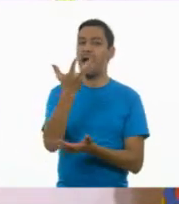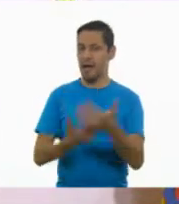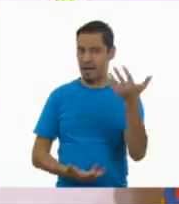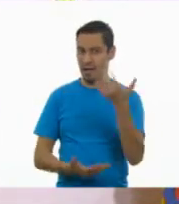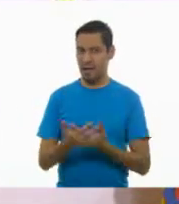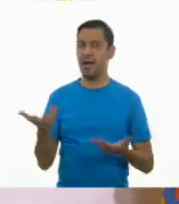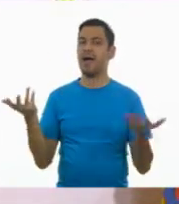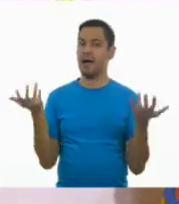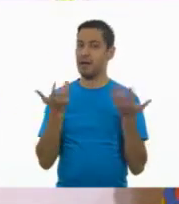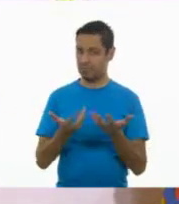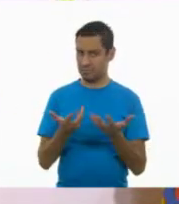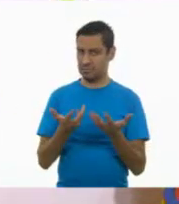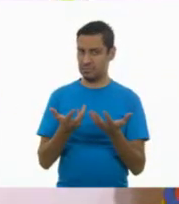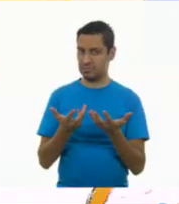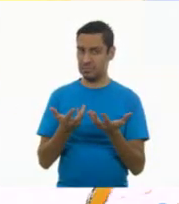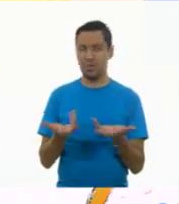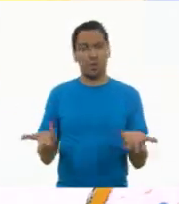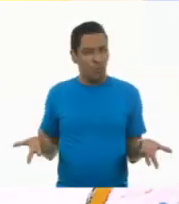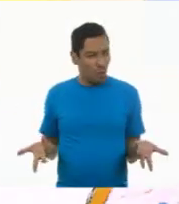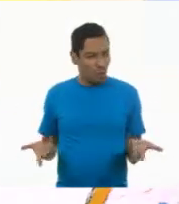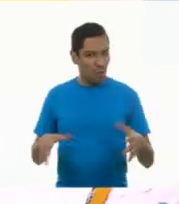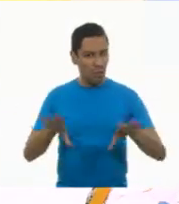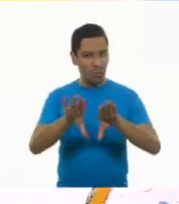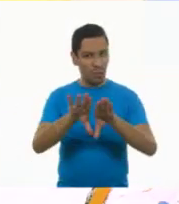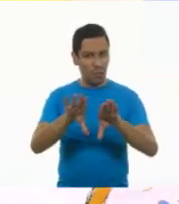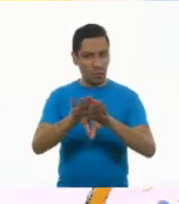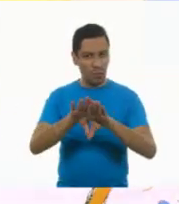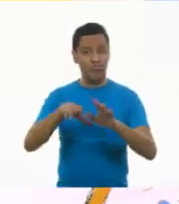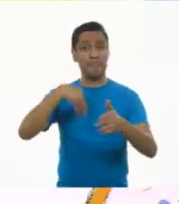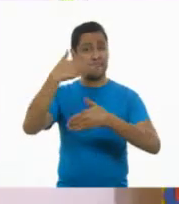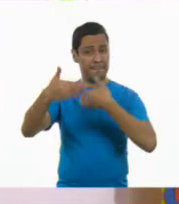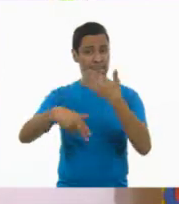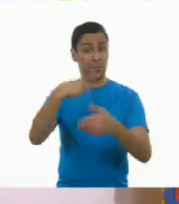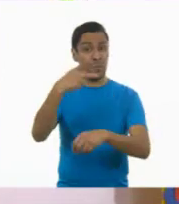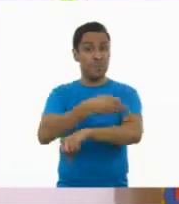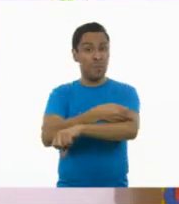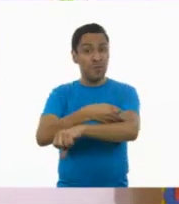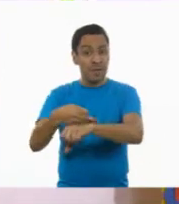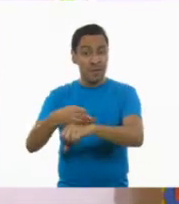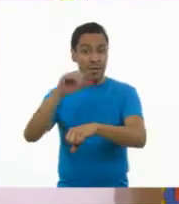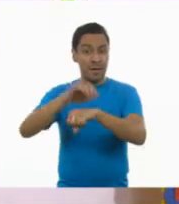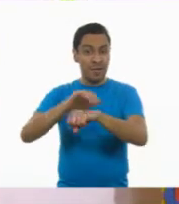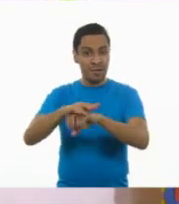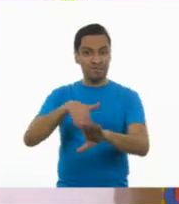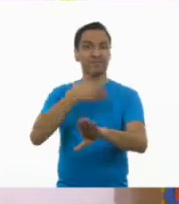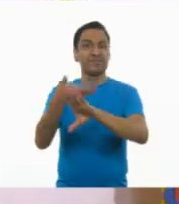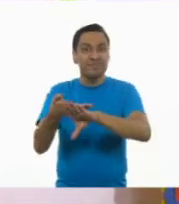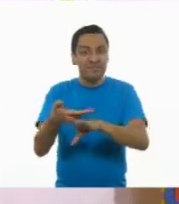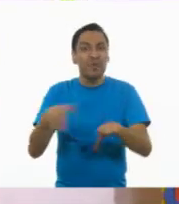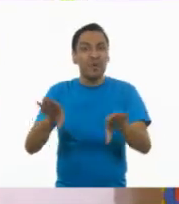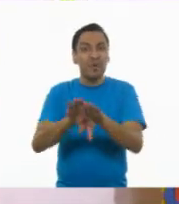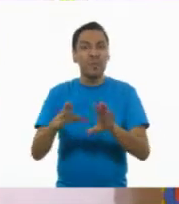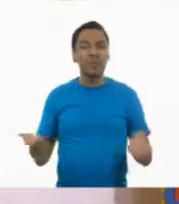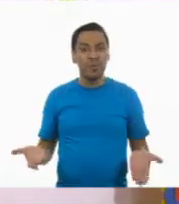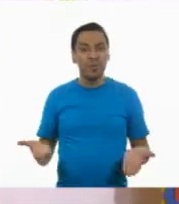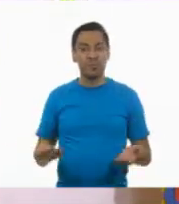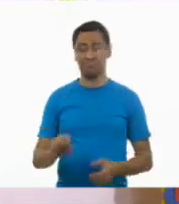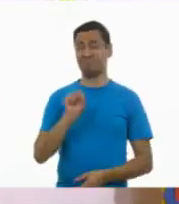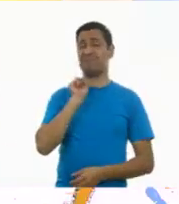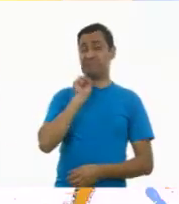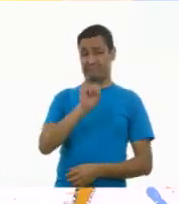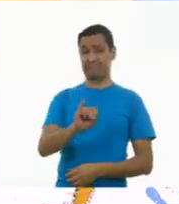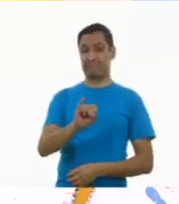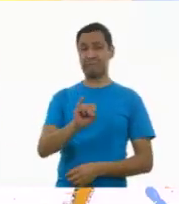la toma de tus decisiones y cómo estas impactarían en tu familia y amistades y otras personas. Sí,